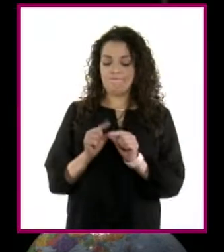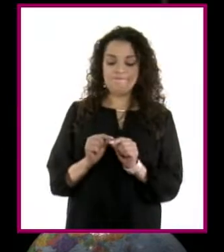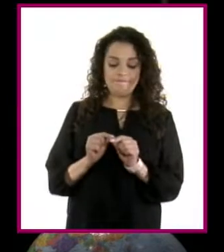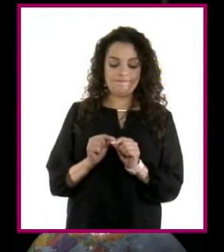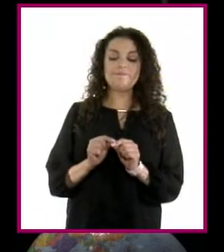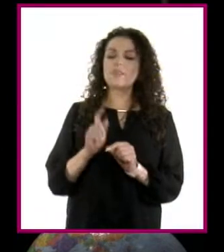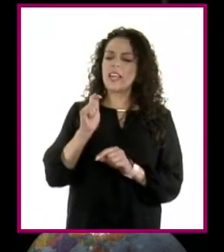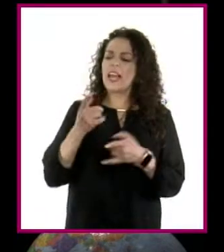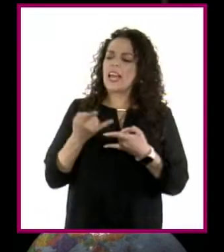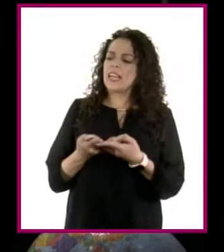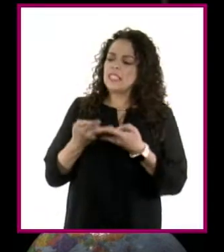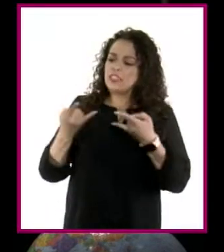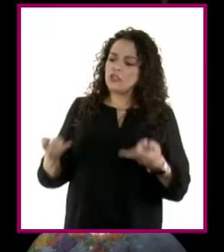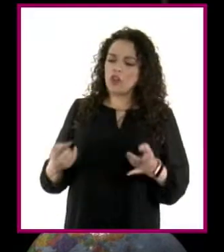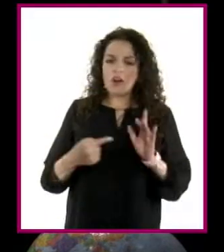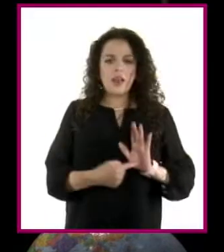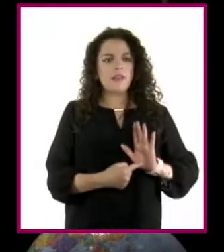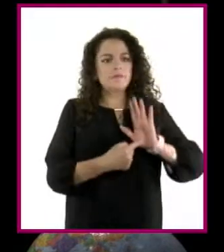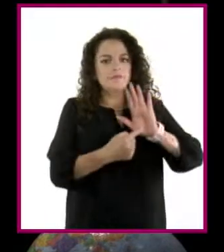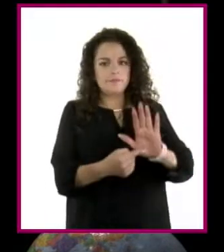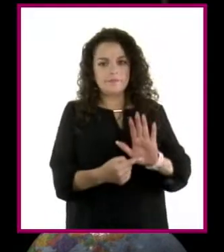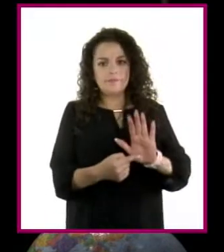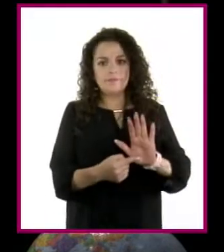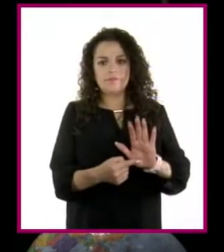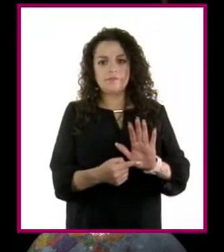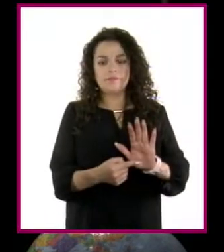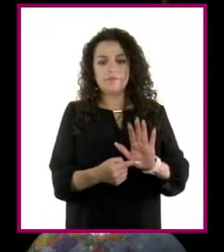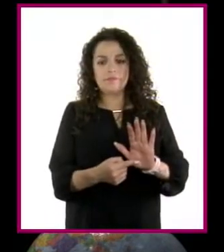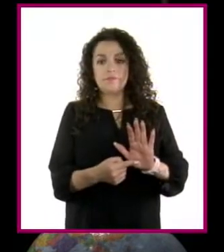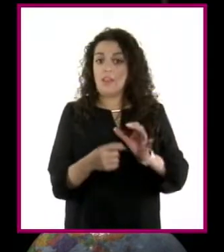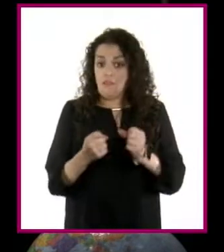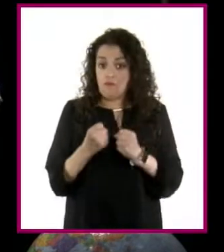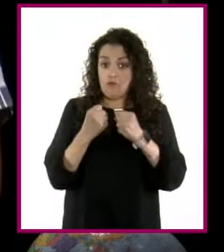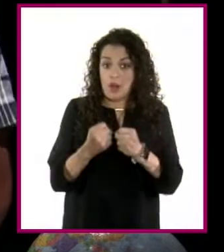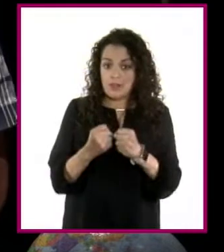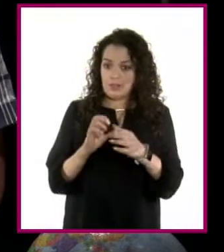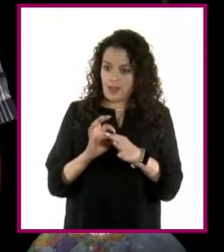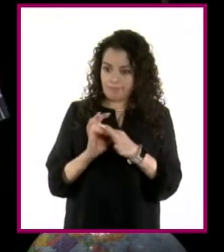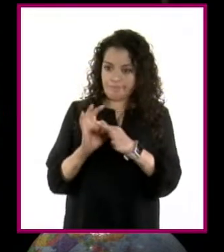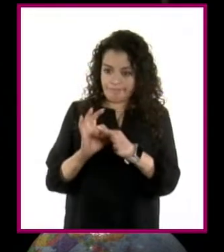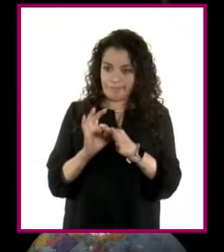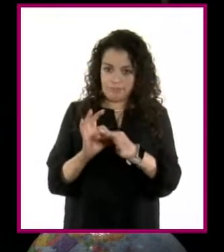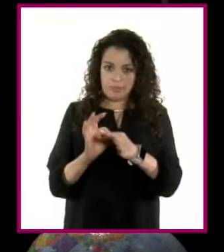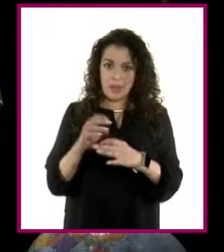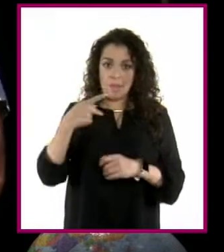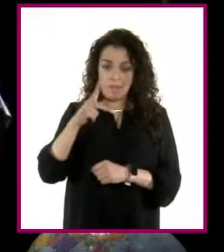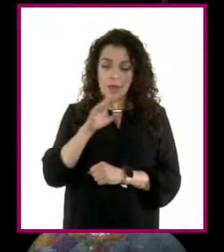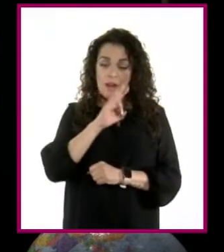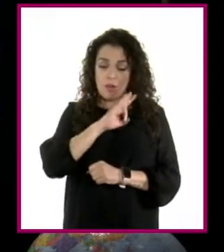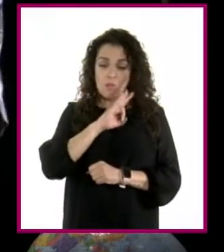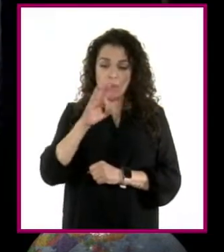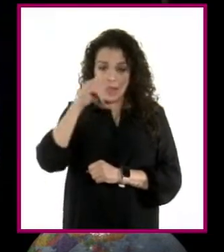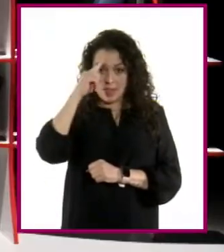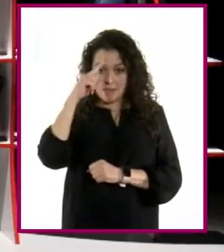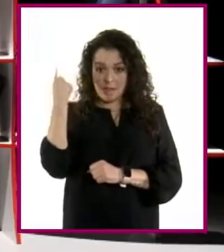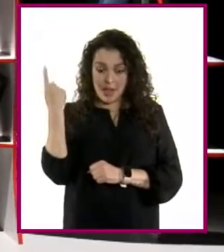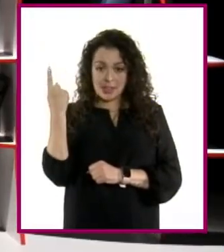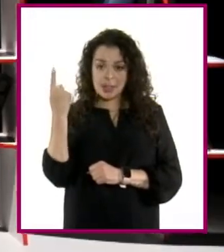la historia muestra que la concordia es tan superior en fuerza como fácil de vencer es la